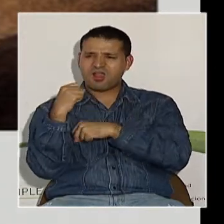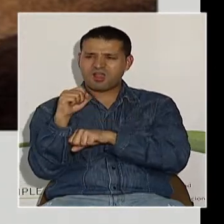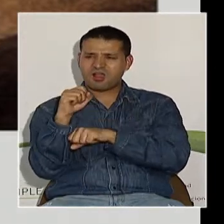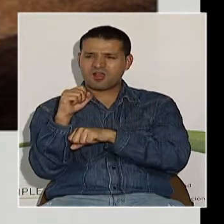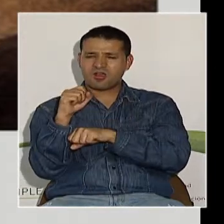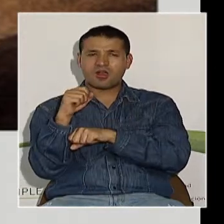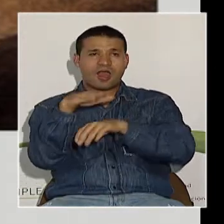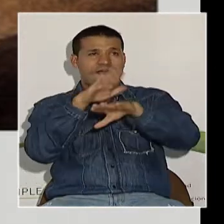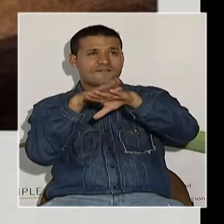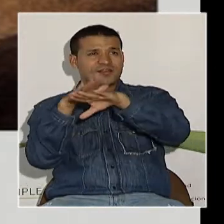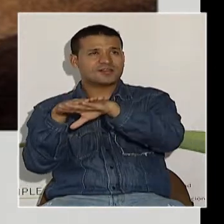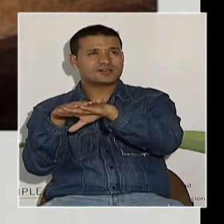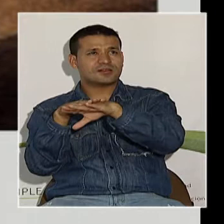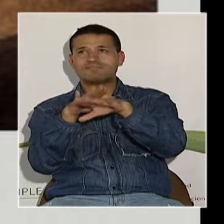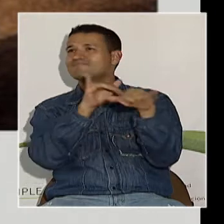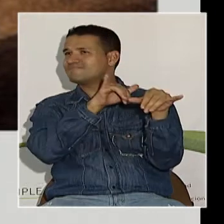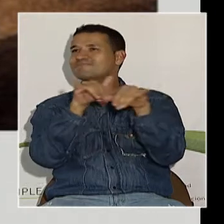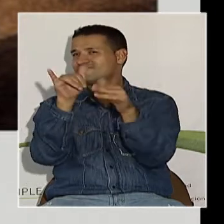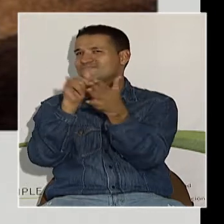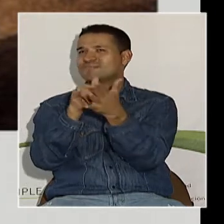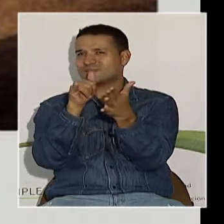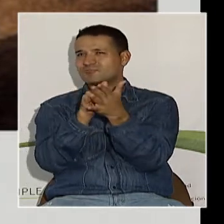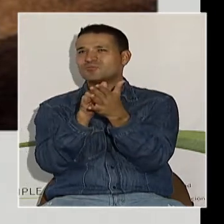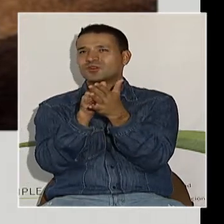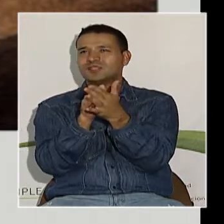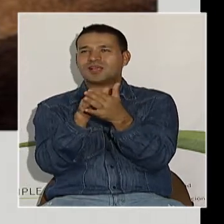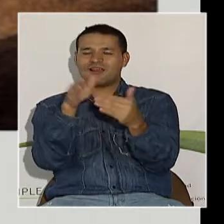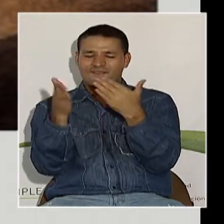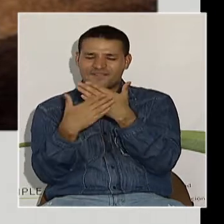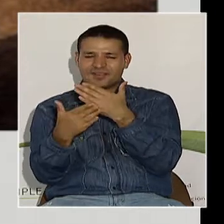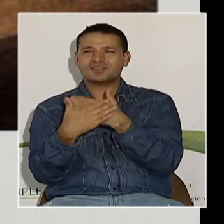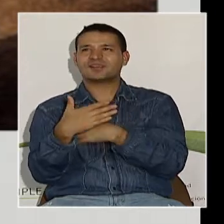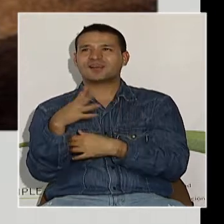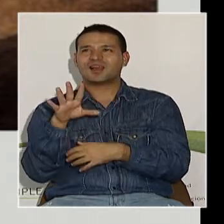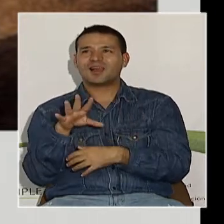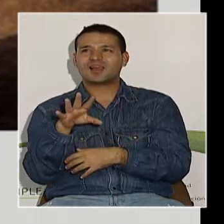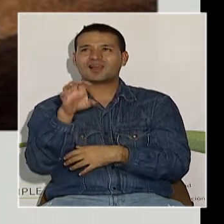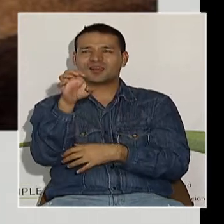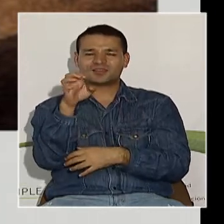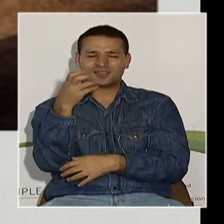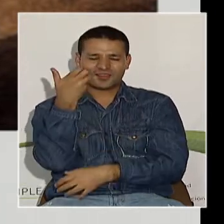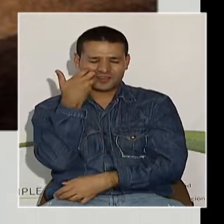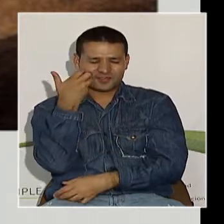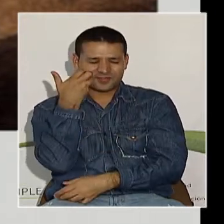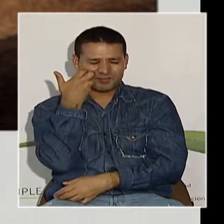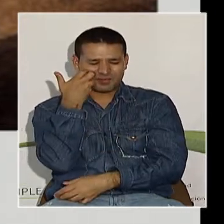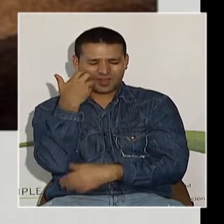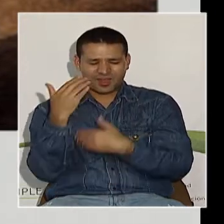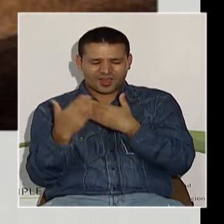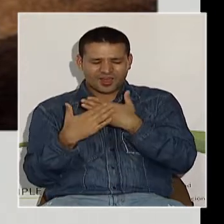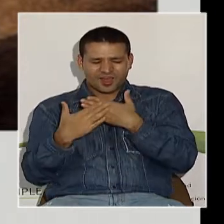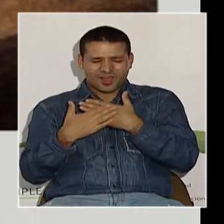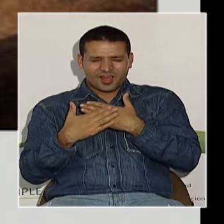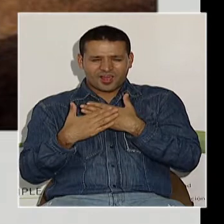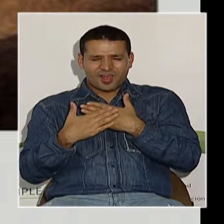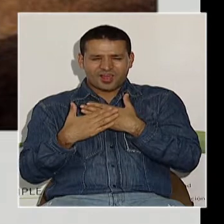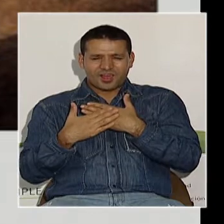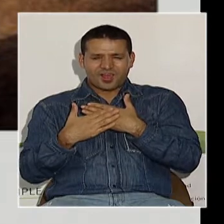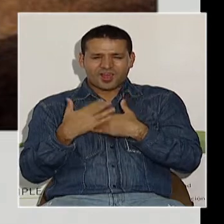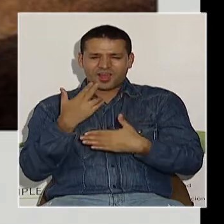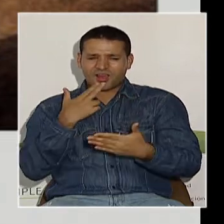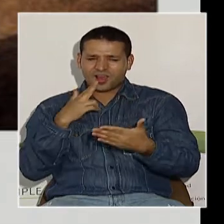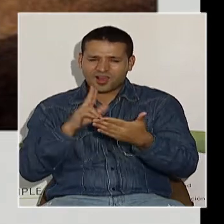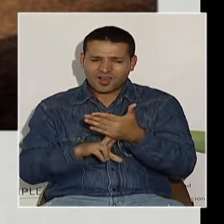a la realidad del cáncer por todos esos imaginarios. No es una enfermedad, sino la sentencia de muerte. Algunos la nombran como la